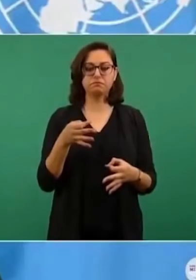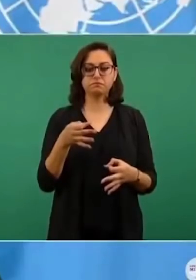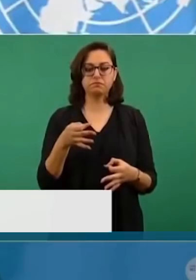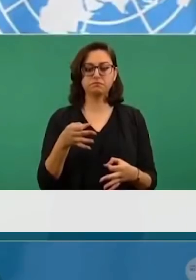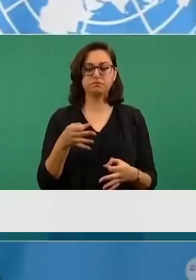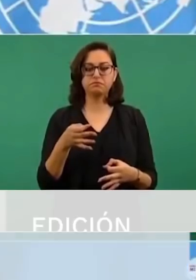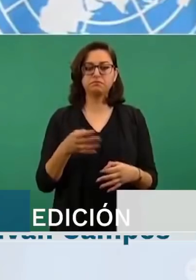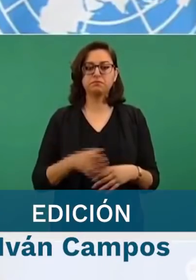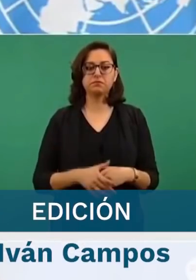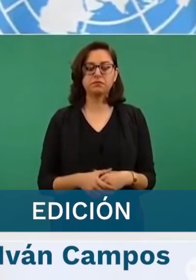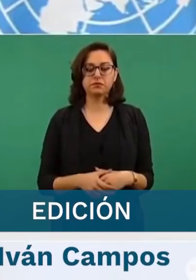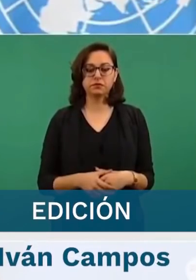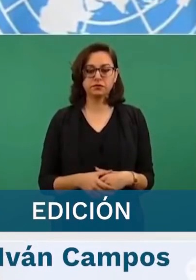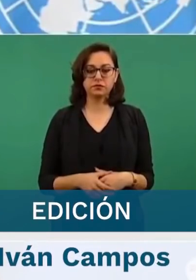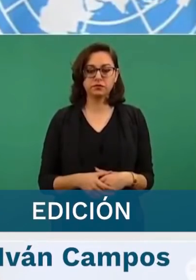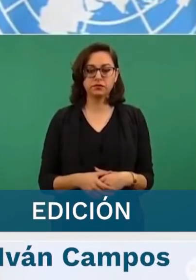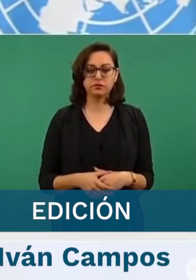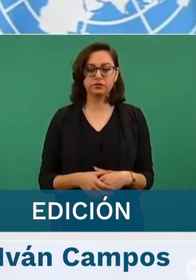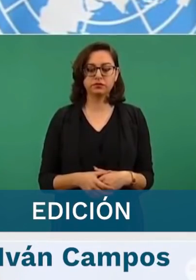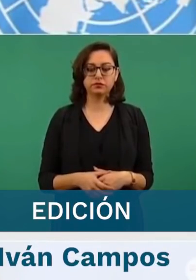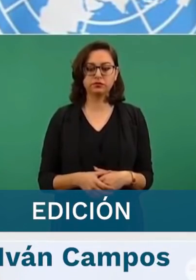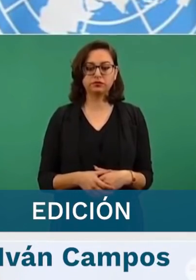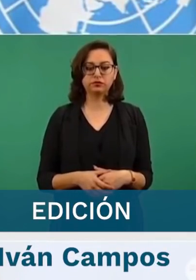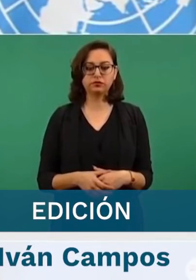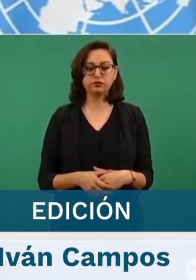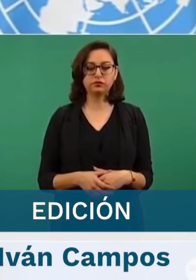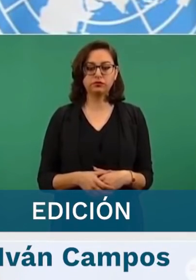y no habrá